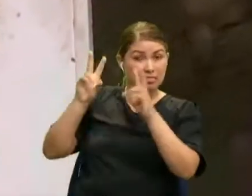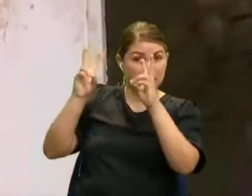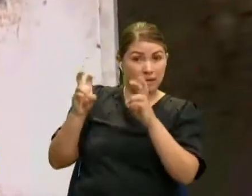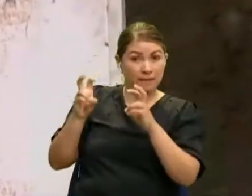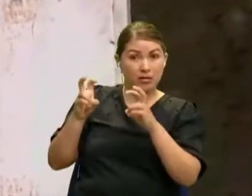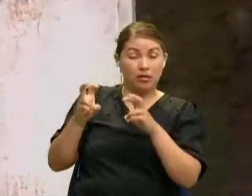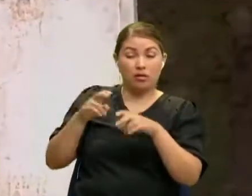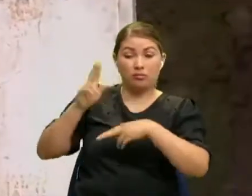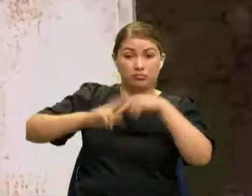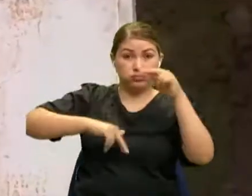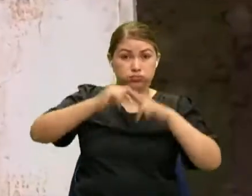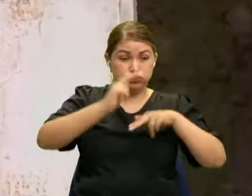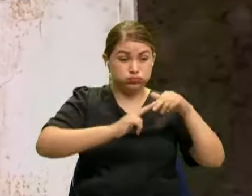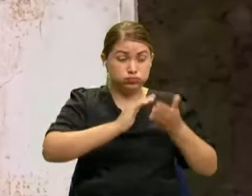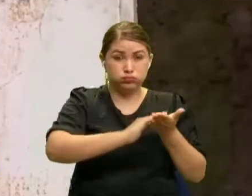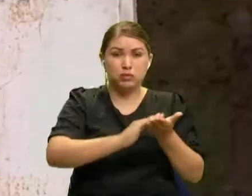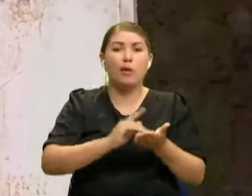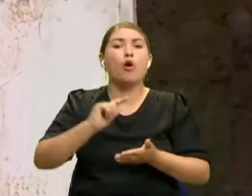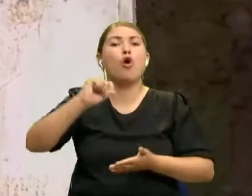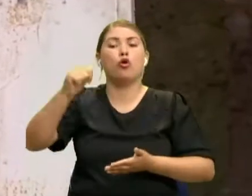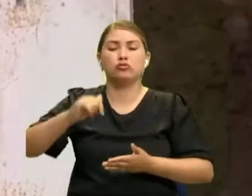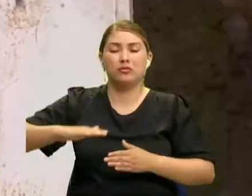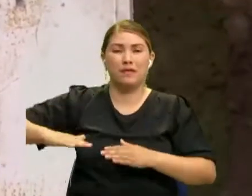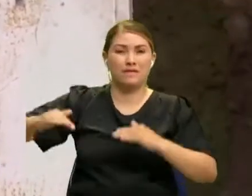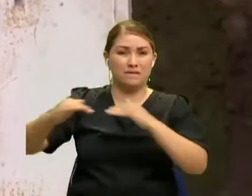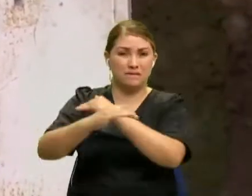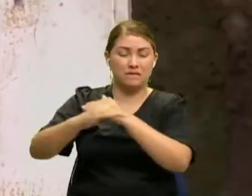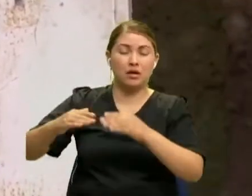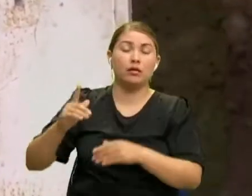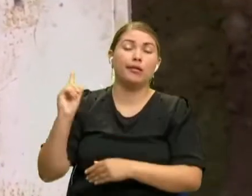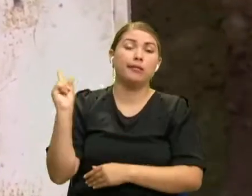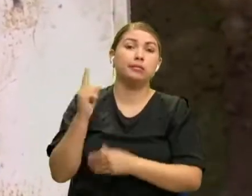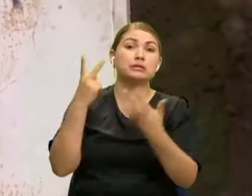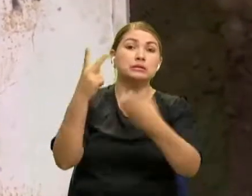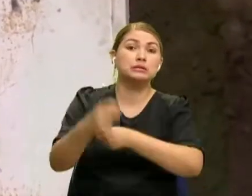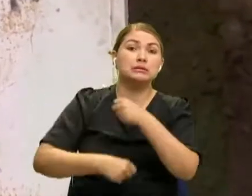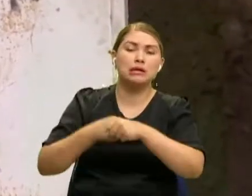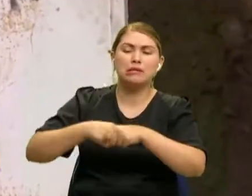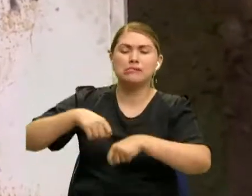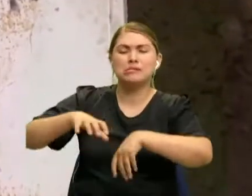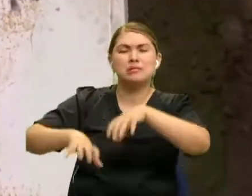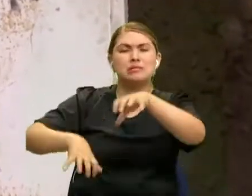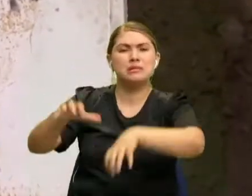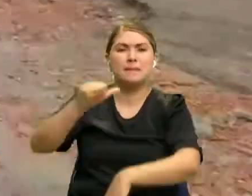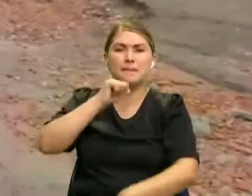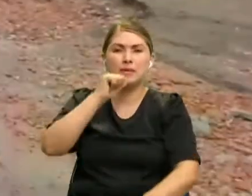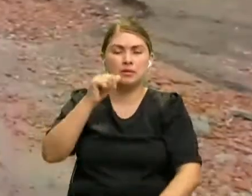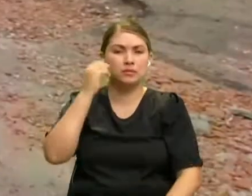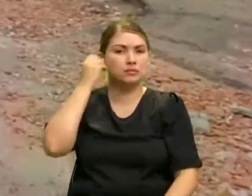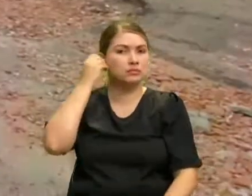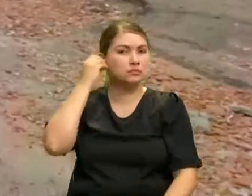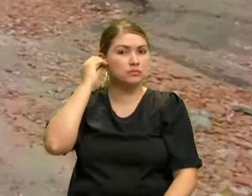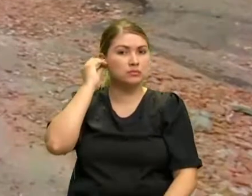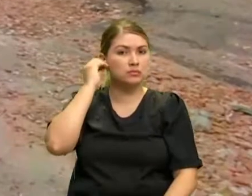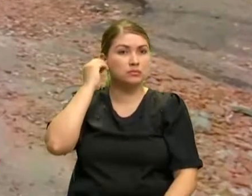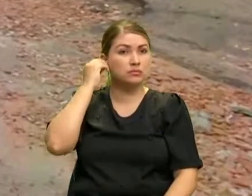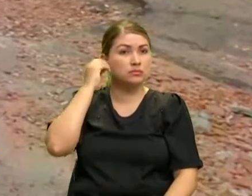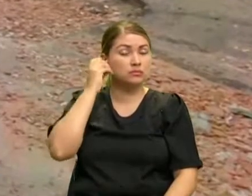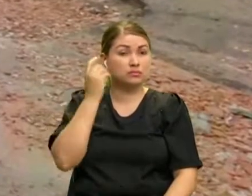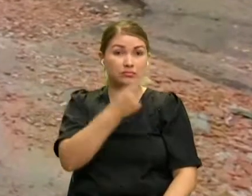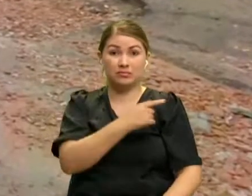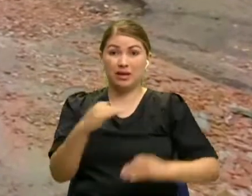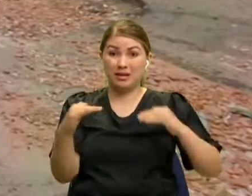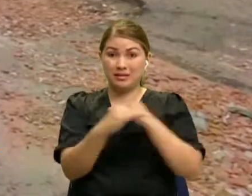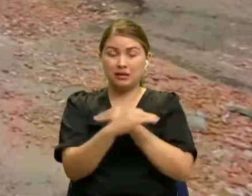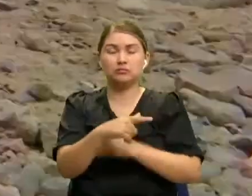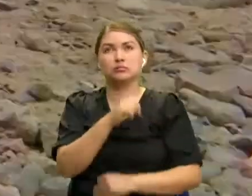de obras. Incluso también tenemos una vía en otro sector de la ciudad que lleva más de 7 años en mal estado. 7 años llevó a esta calle en